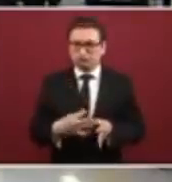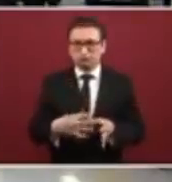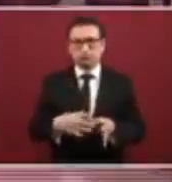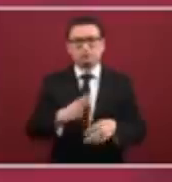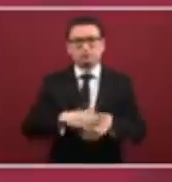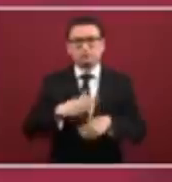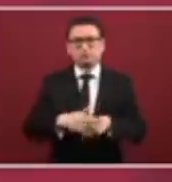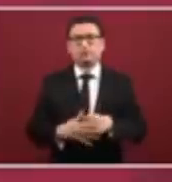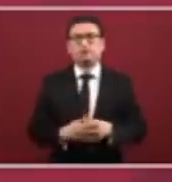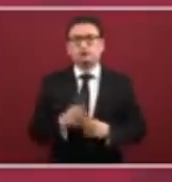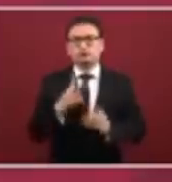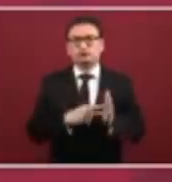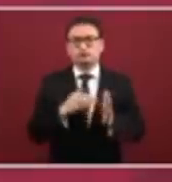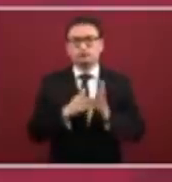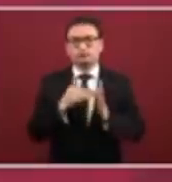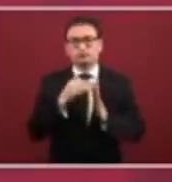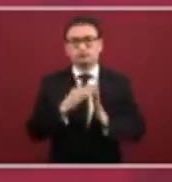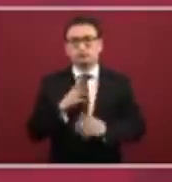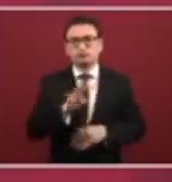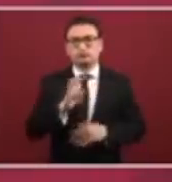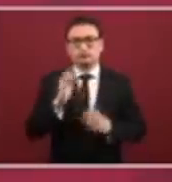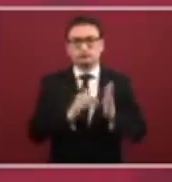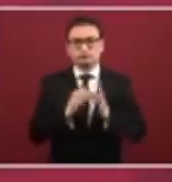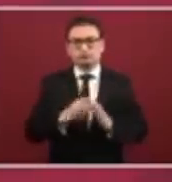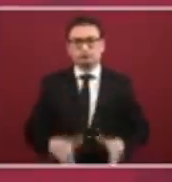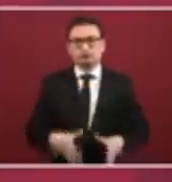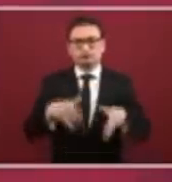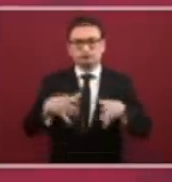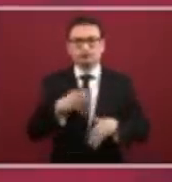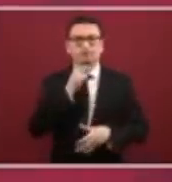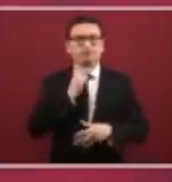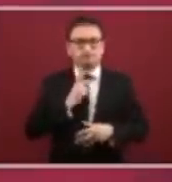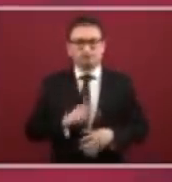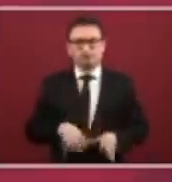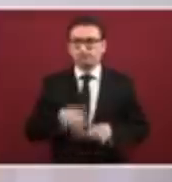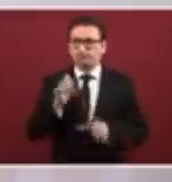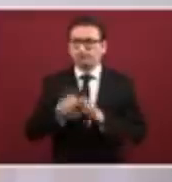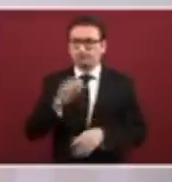extrayendo 2,400,000 barriles. ¿Sí?